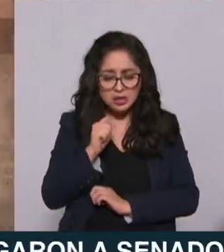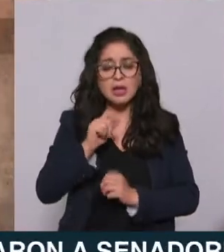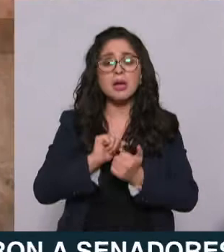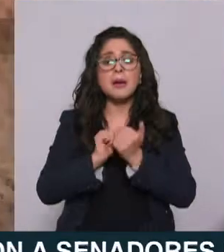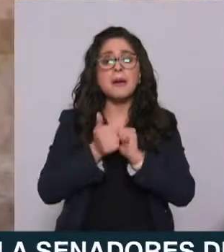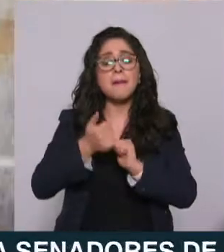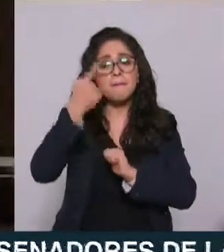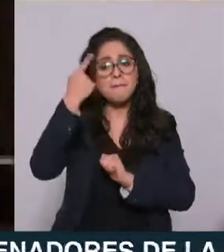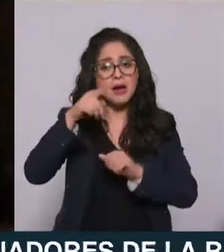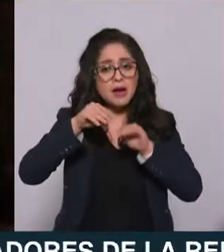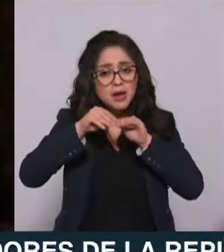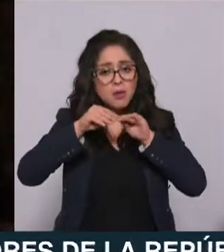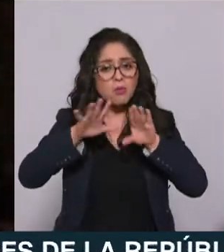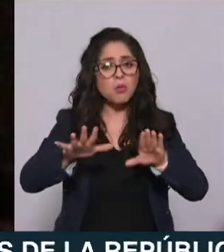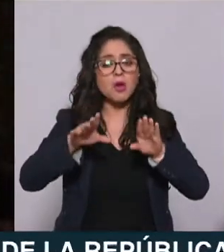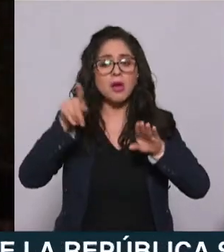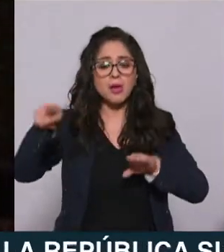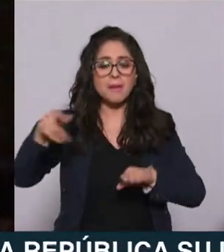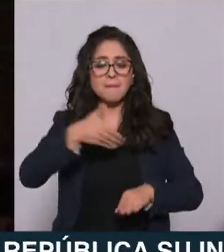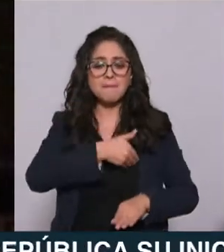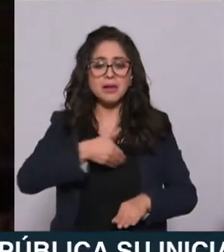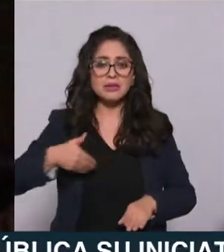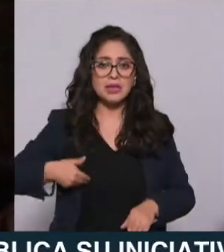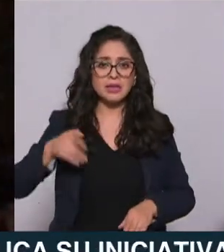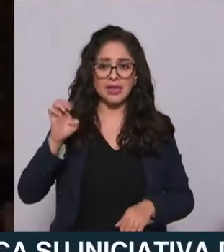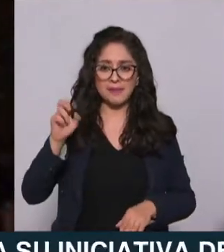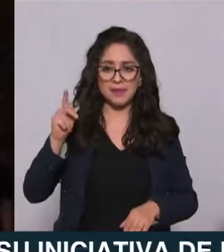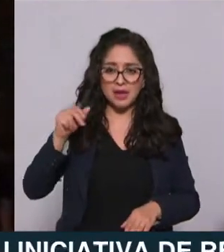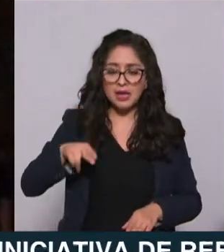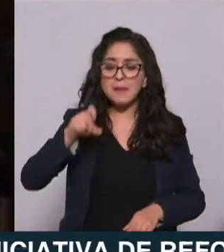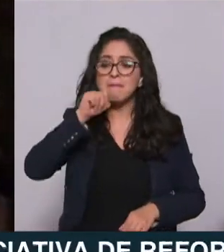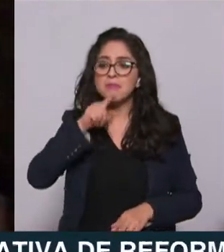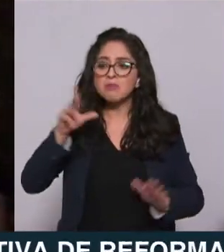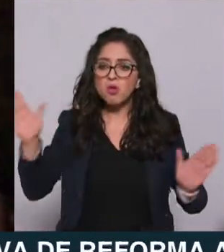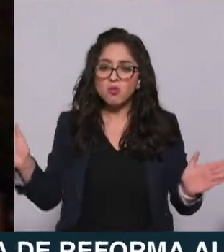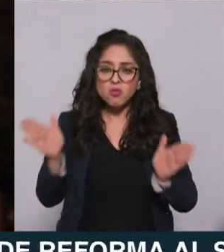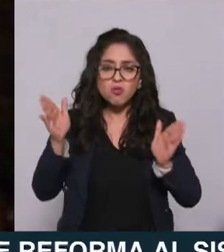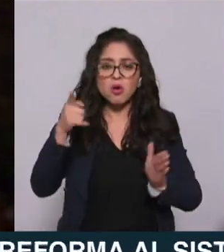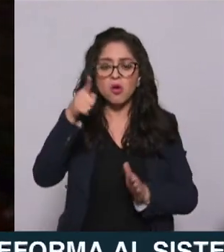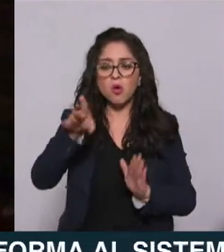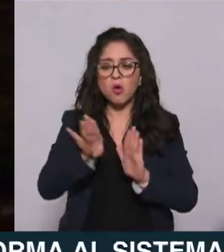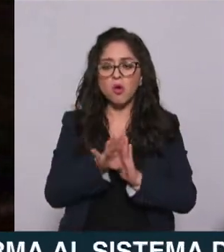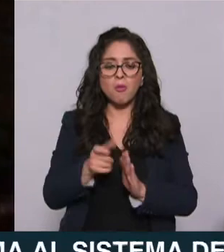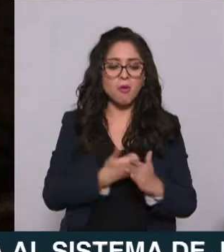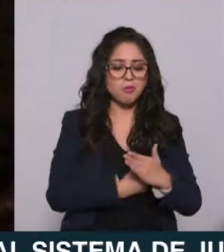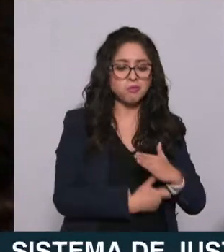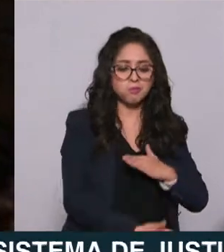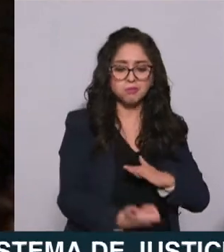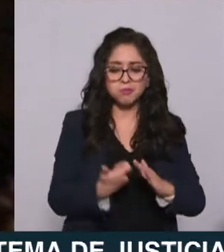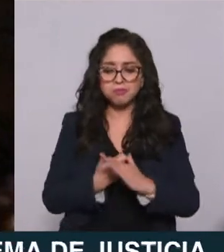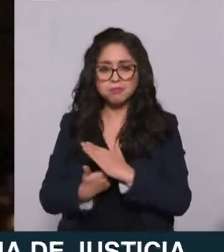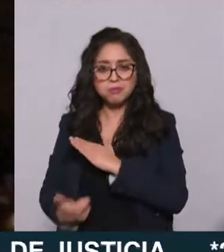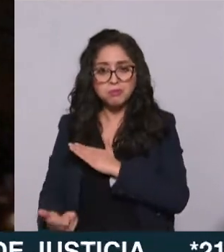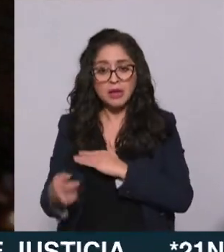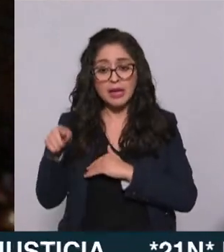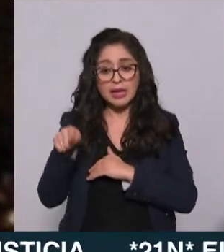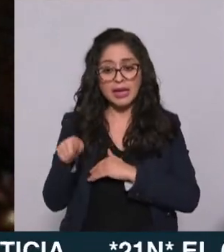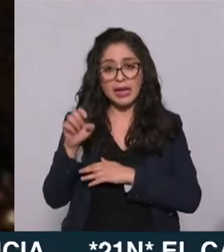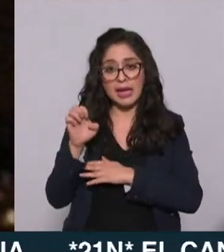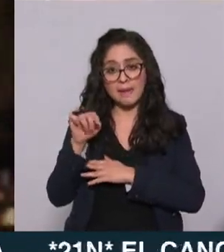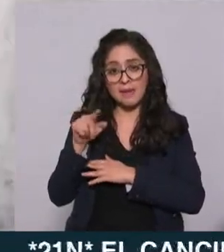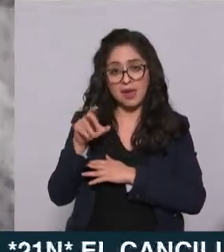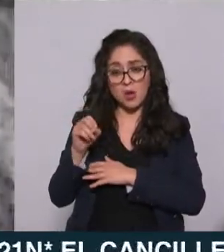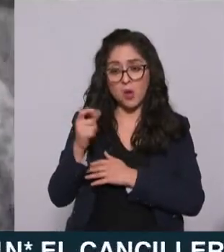campaña de Peña Nieto, y presuntos sobornos posteriores a Emilio Lozoya que habrían llegado también